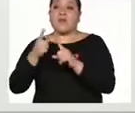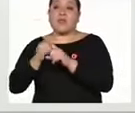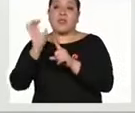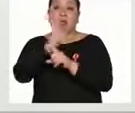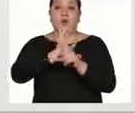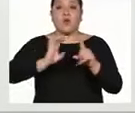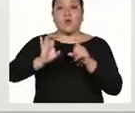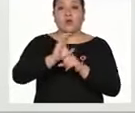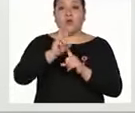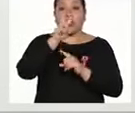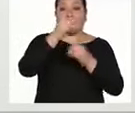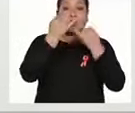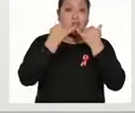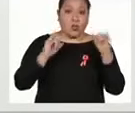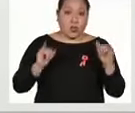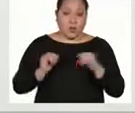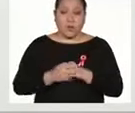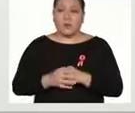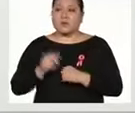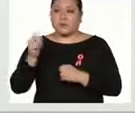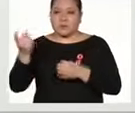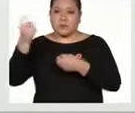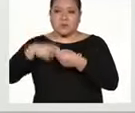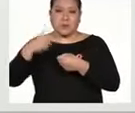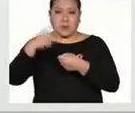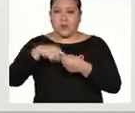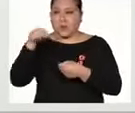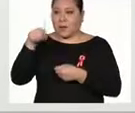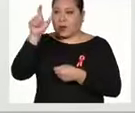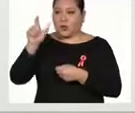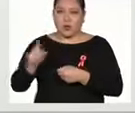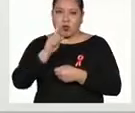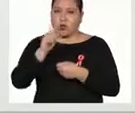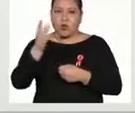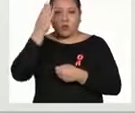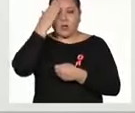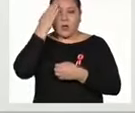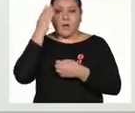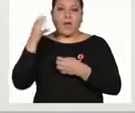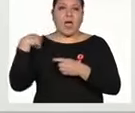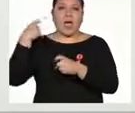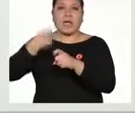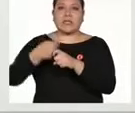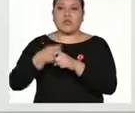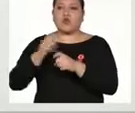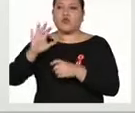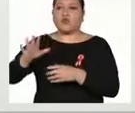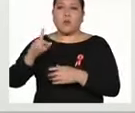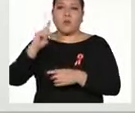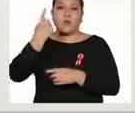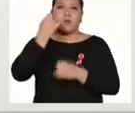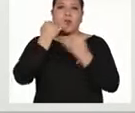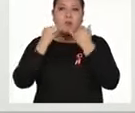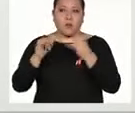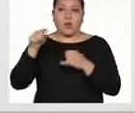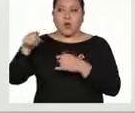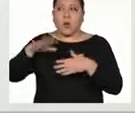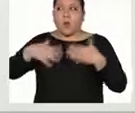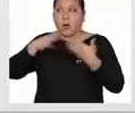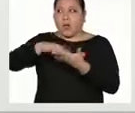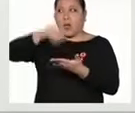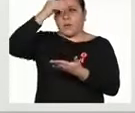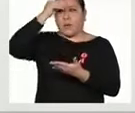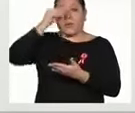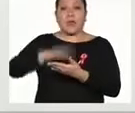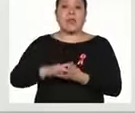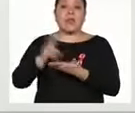en cuenta a todo compatriota que no tenga el castellano como lengua materna. Así pueden aprender a leer y escribir